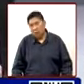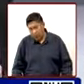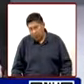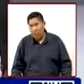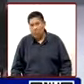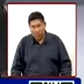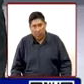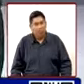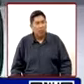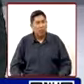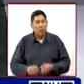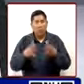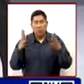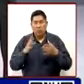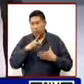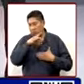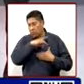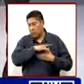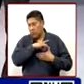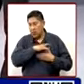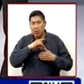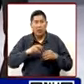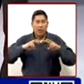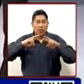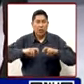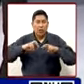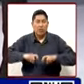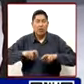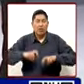¿no? Sí, que también. Van a ser muy útiles para la investigación.